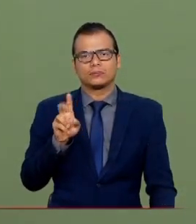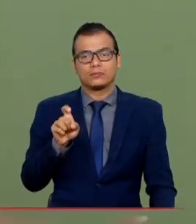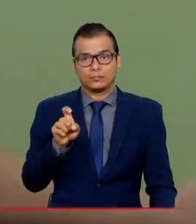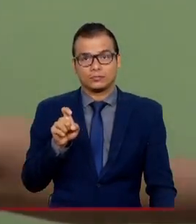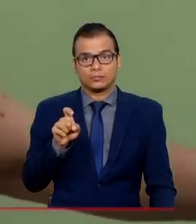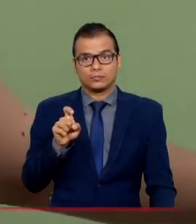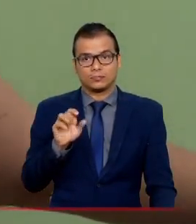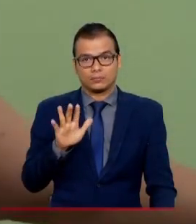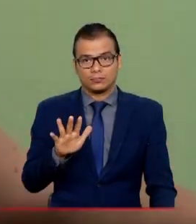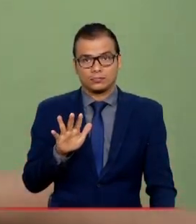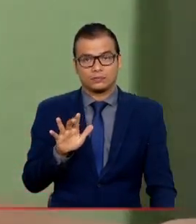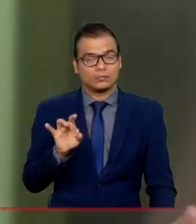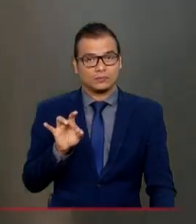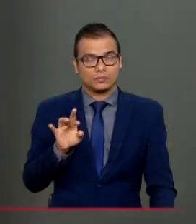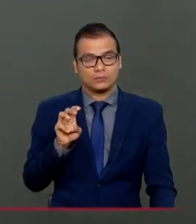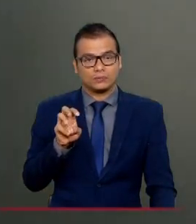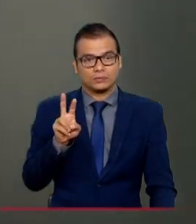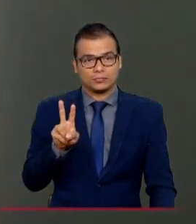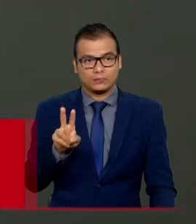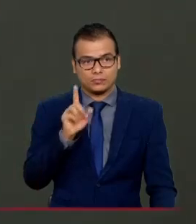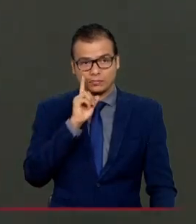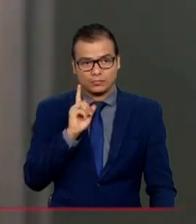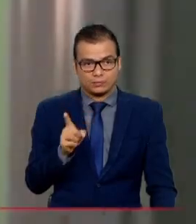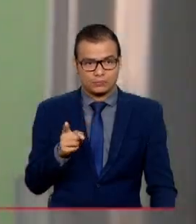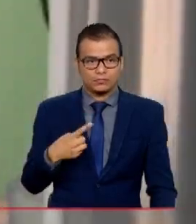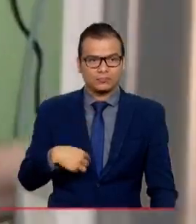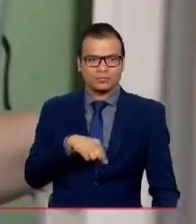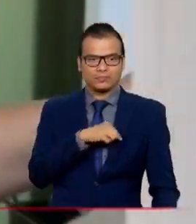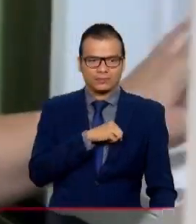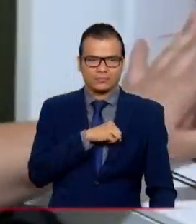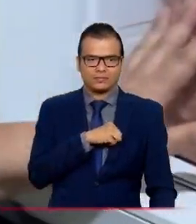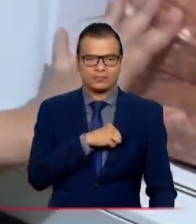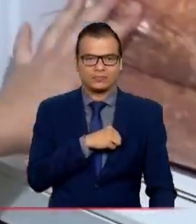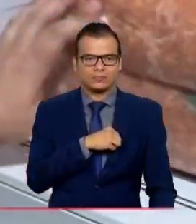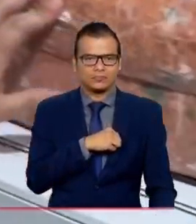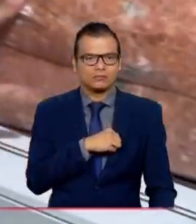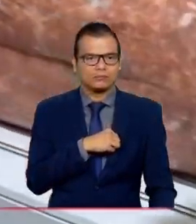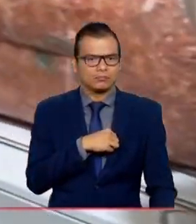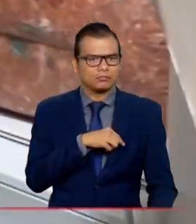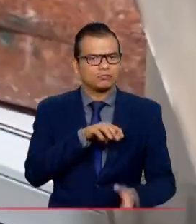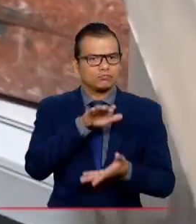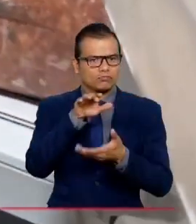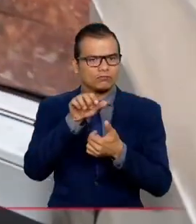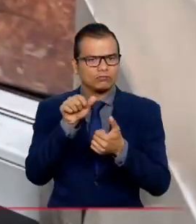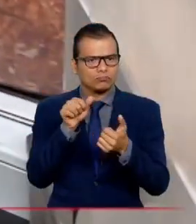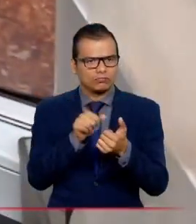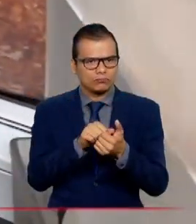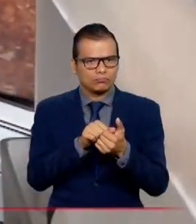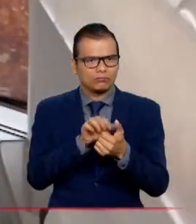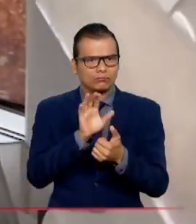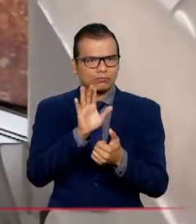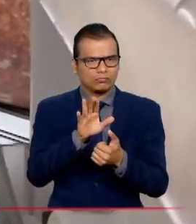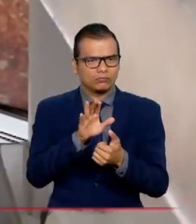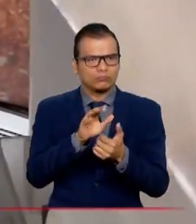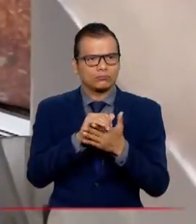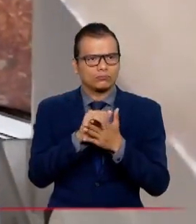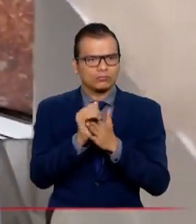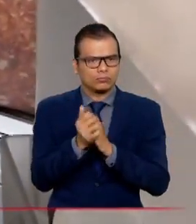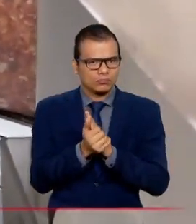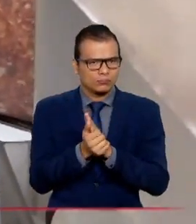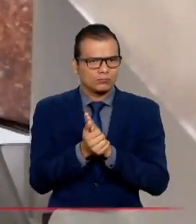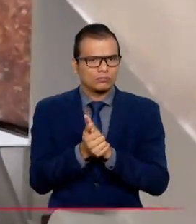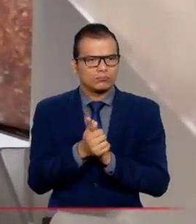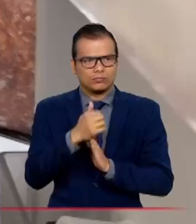321-756-1582. Uh-huh. Nosotros los entregamos a domicilio con arepa, se entregan de 200 gramos y de 100